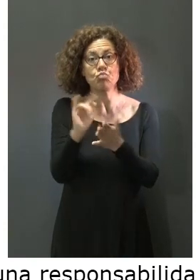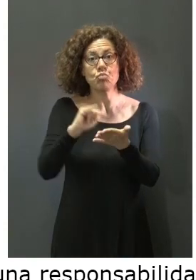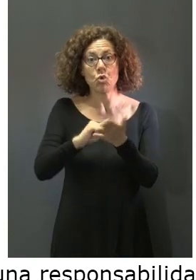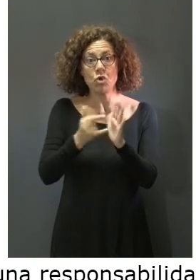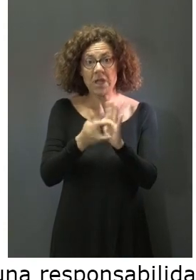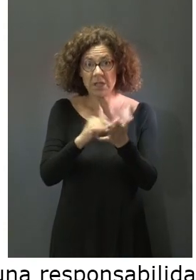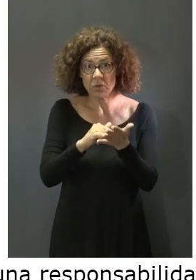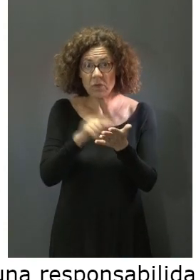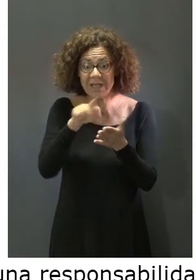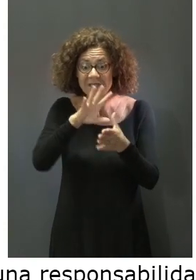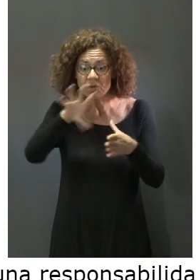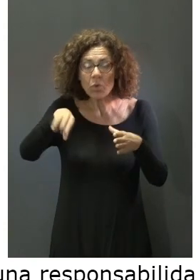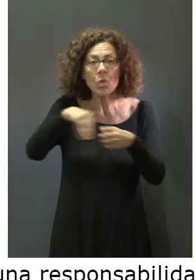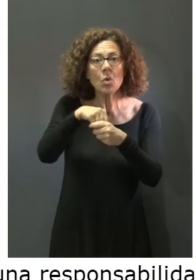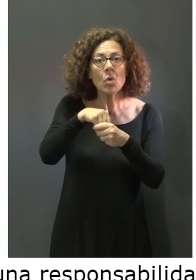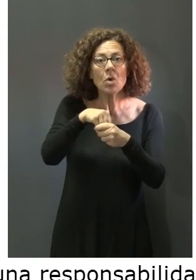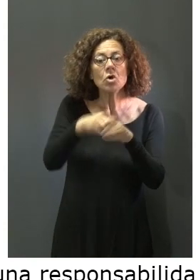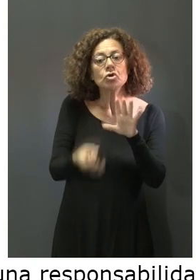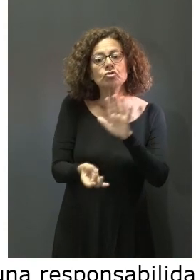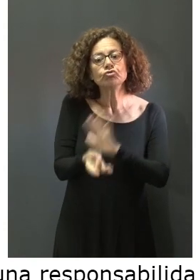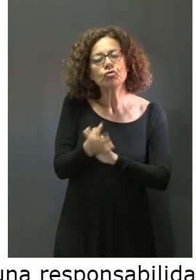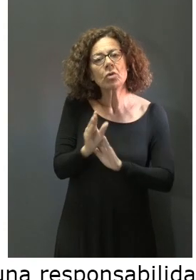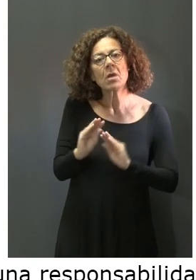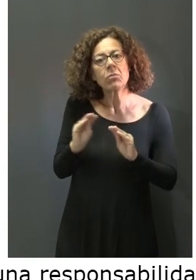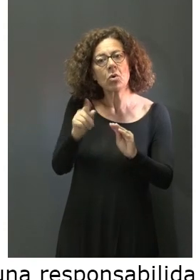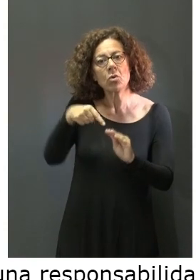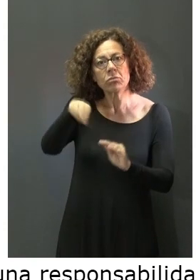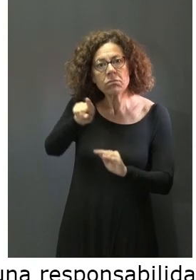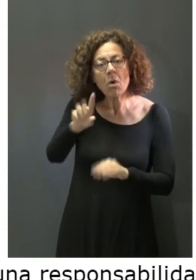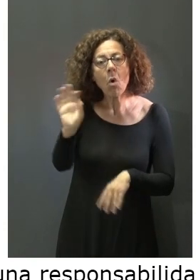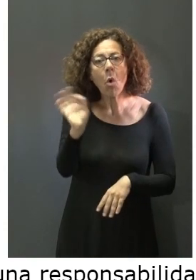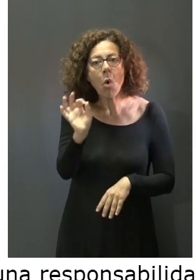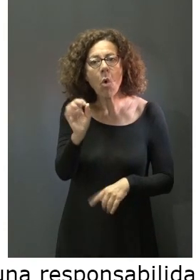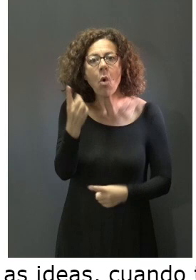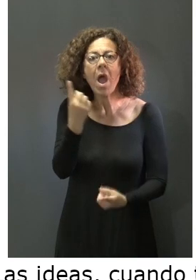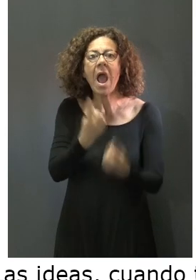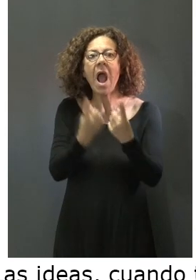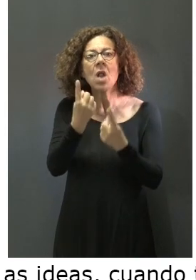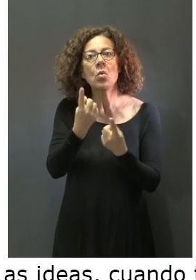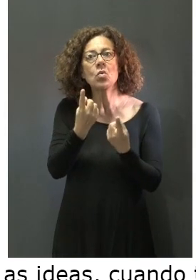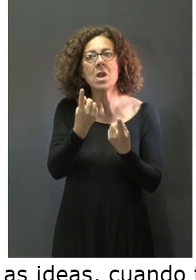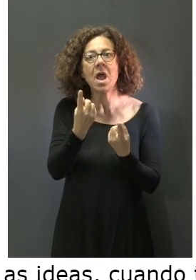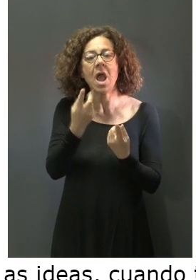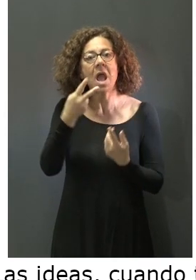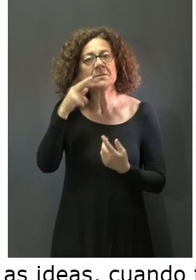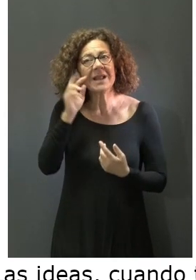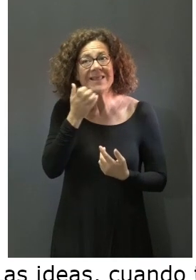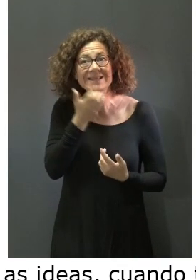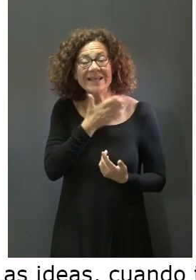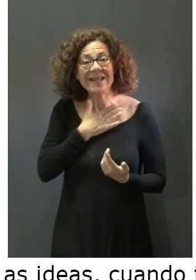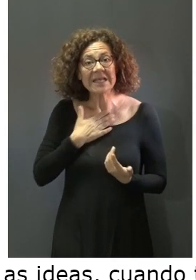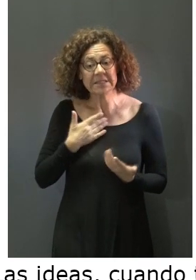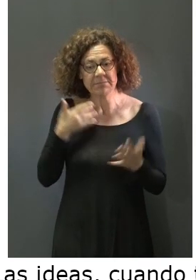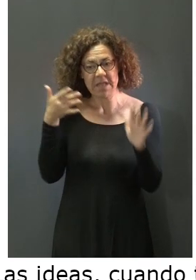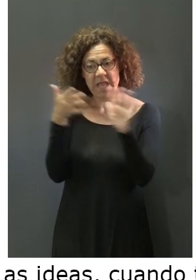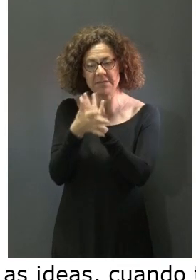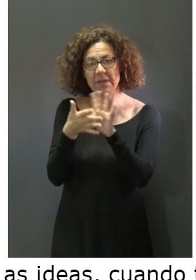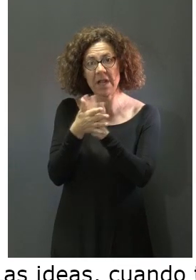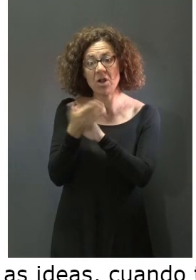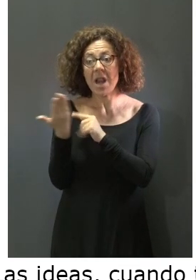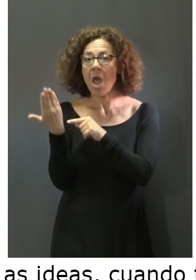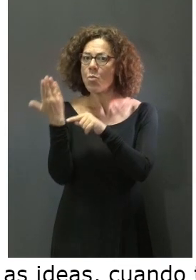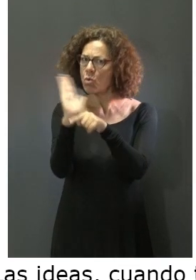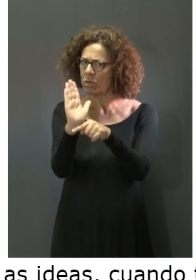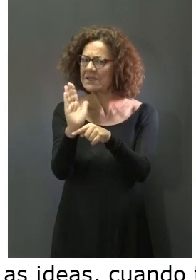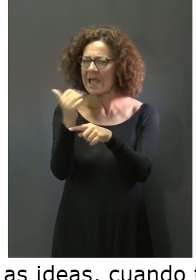el que se incluya esto, ¿surge de vosotros o habéis tenido alguna experiencia, si queréis contar, en la que la propuesta venga